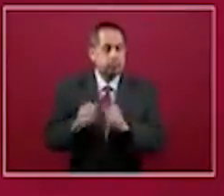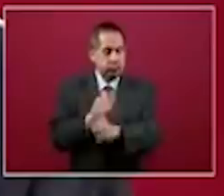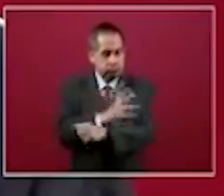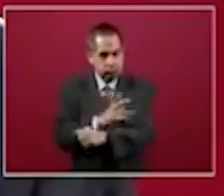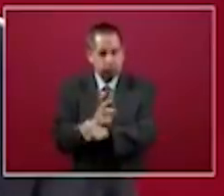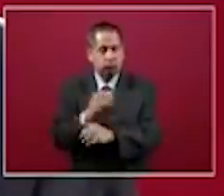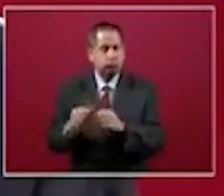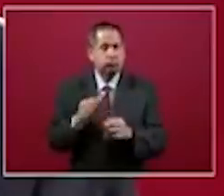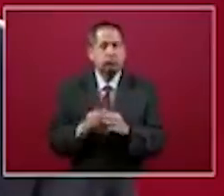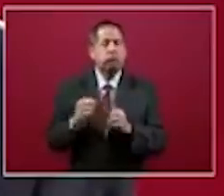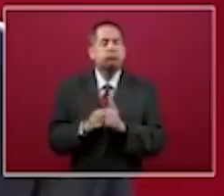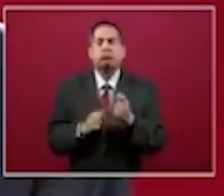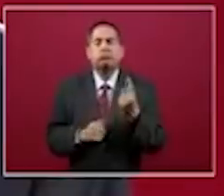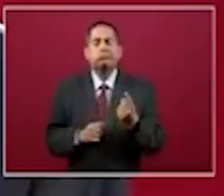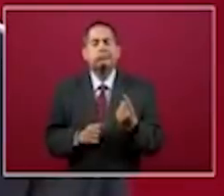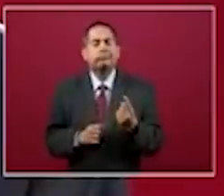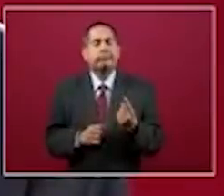honestidad, que